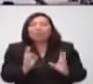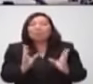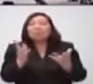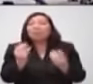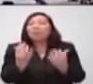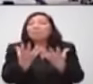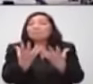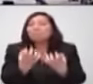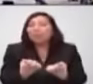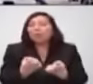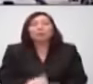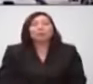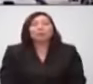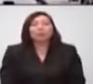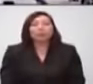reducido.